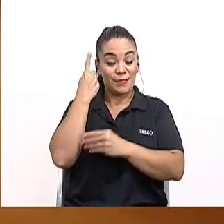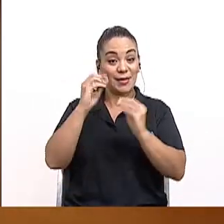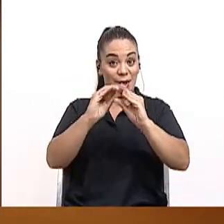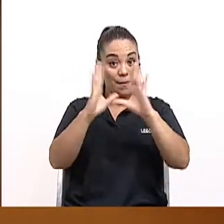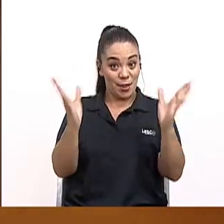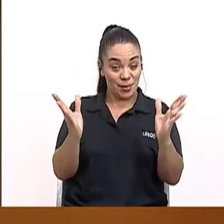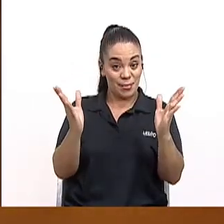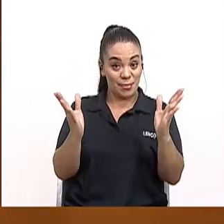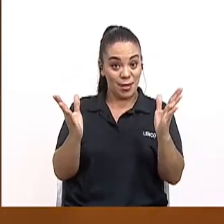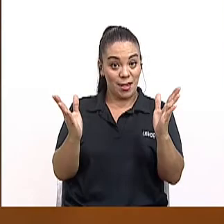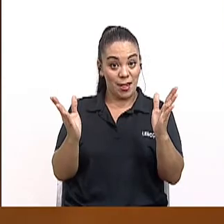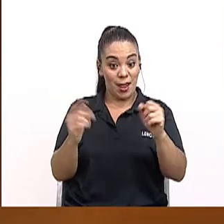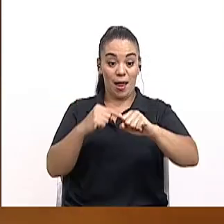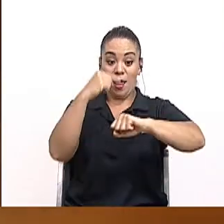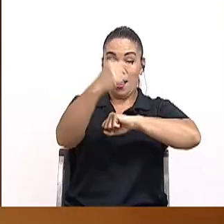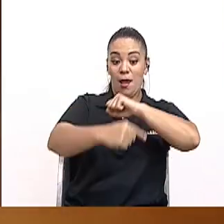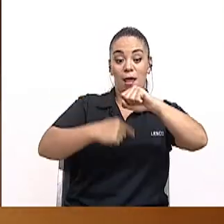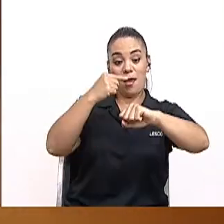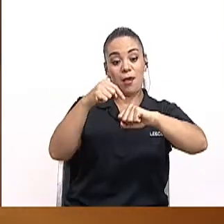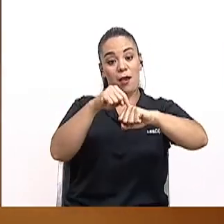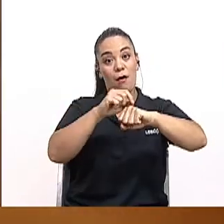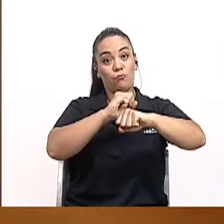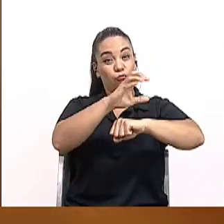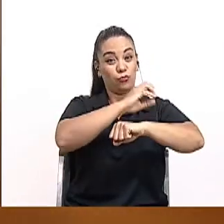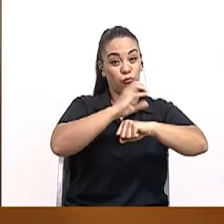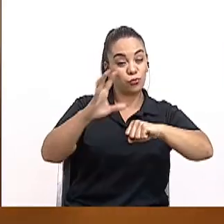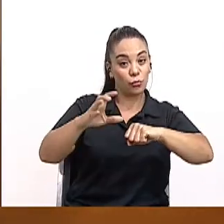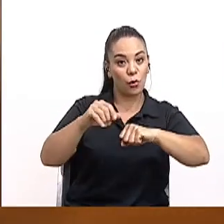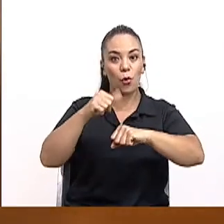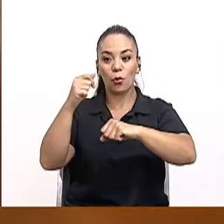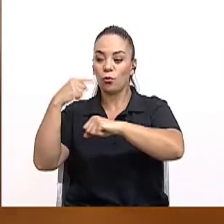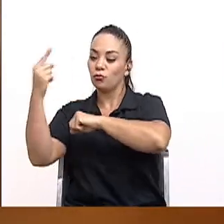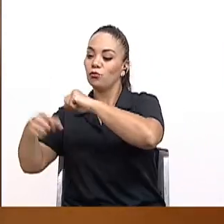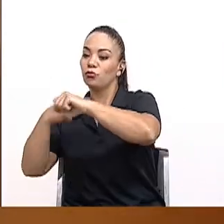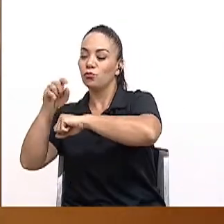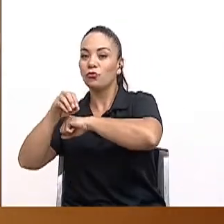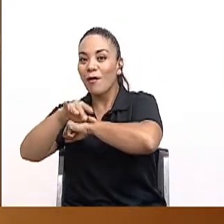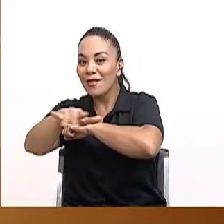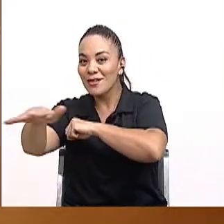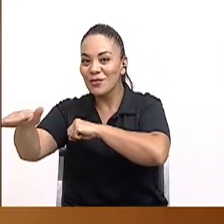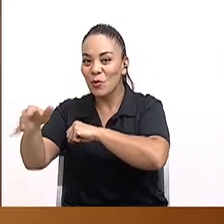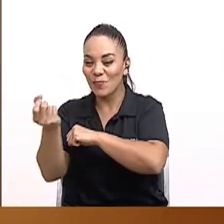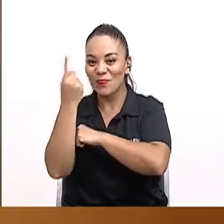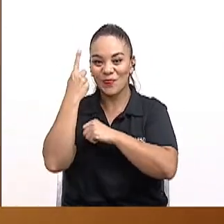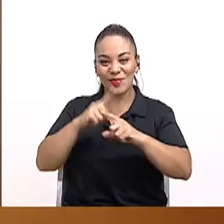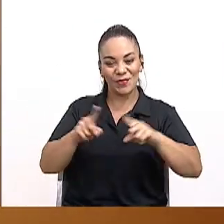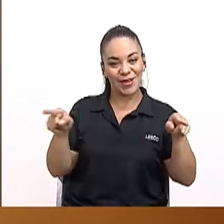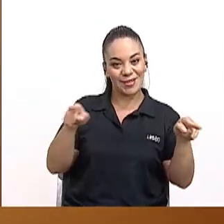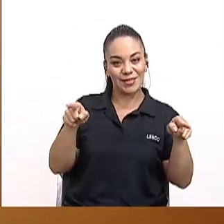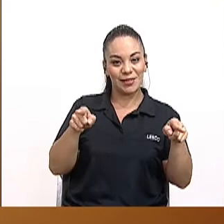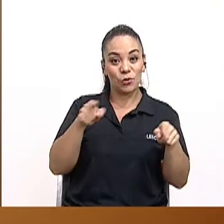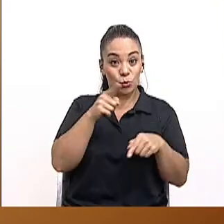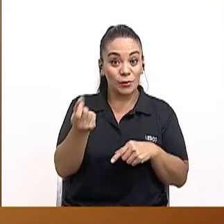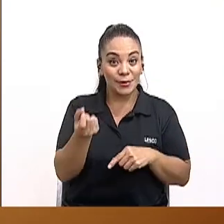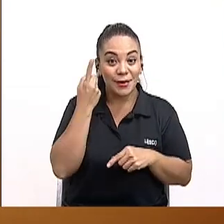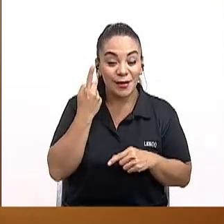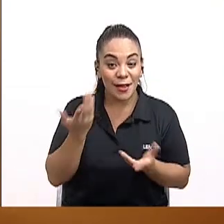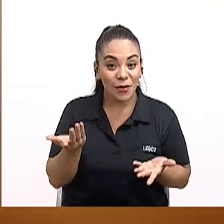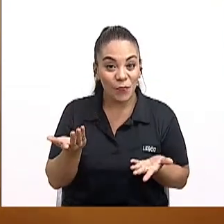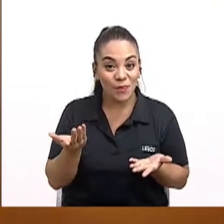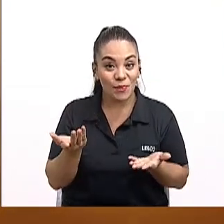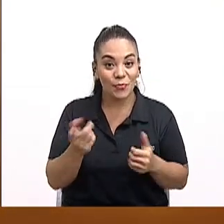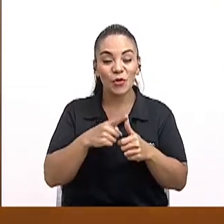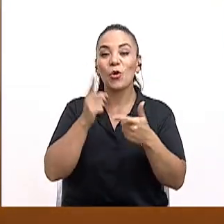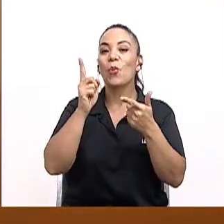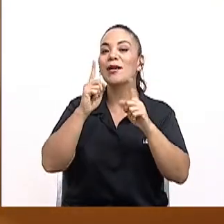entre radiactividad y radiación. ¿Me pueden ustedes decir qué han comprendido? ¿Cuáles son